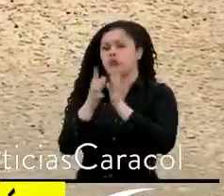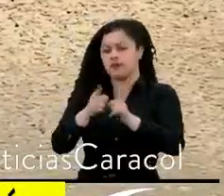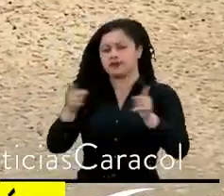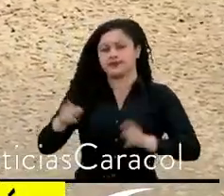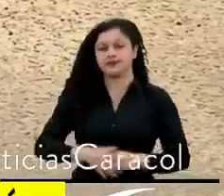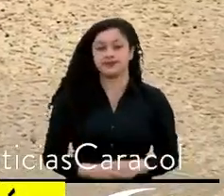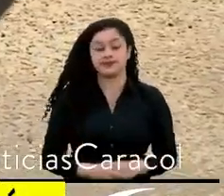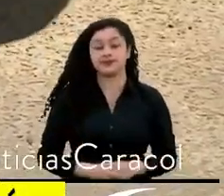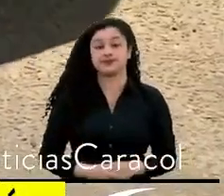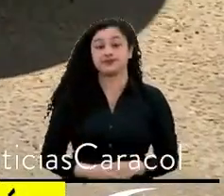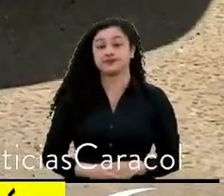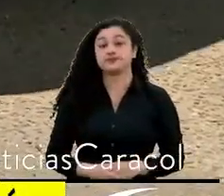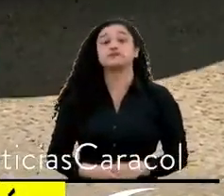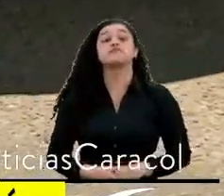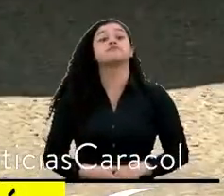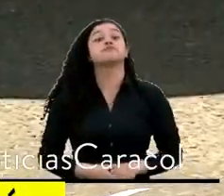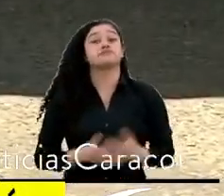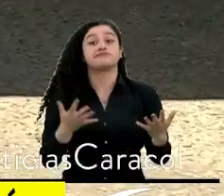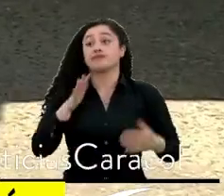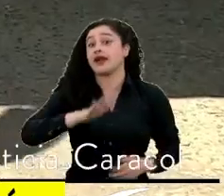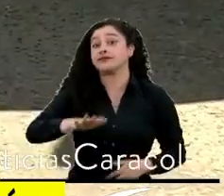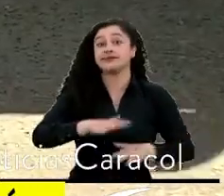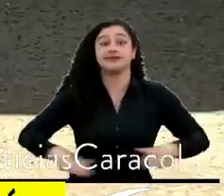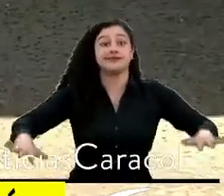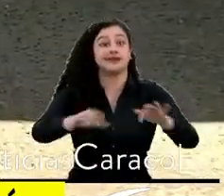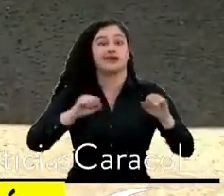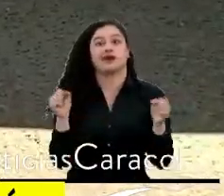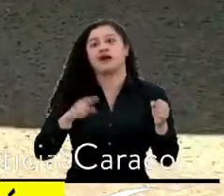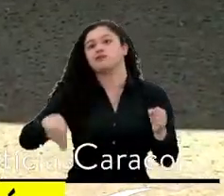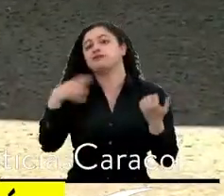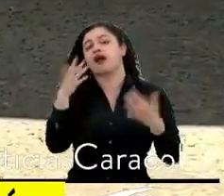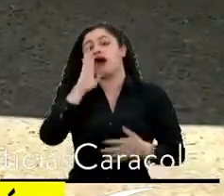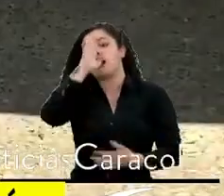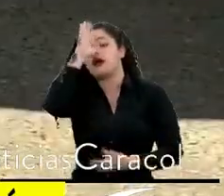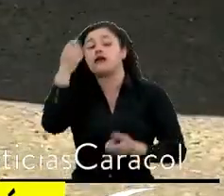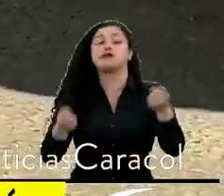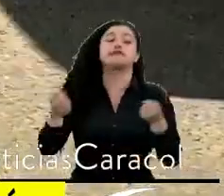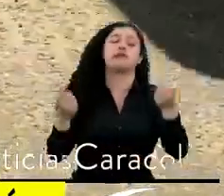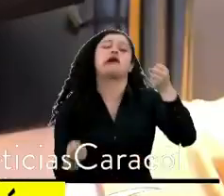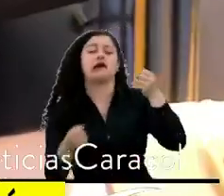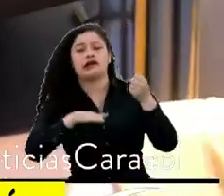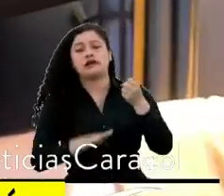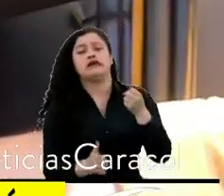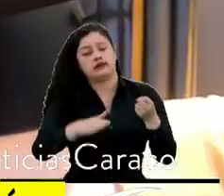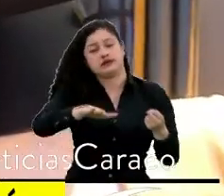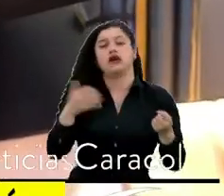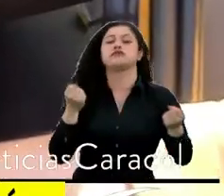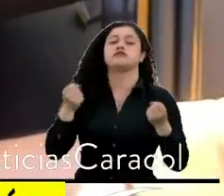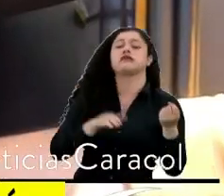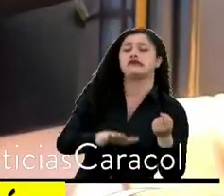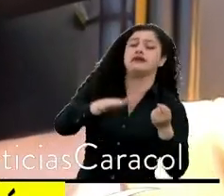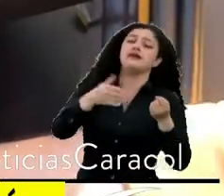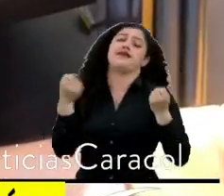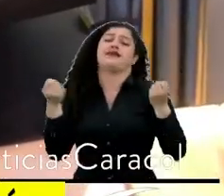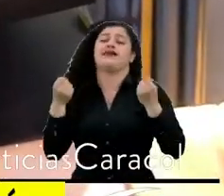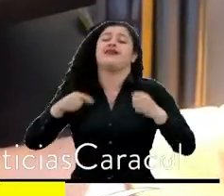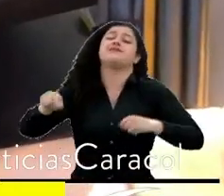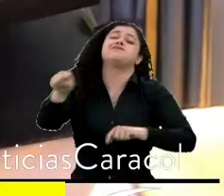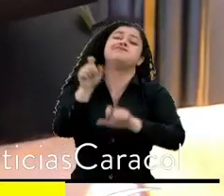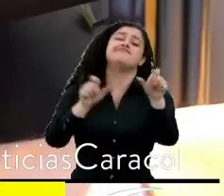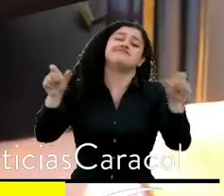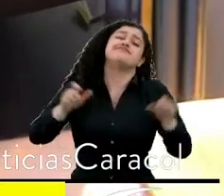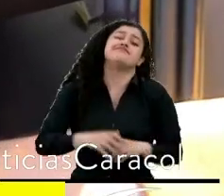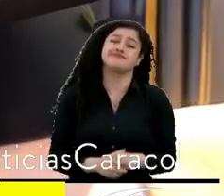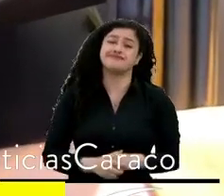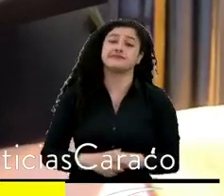El eterno dolor de cabeza de los bogotanos, los huecos en las vías. No, terrible. Eso esquiva uno un hueco y cae en